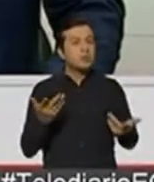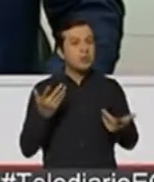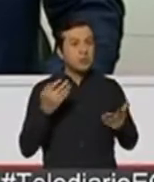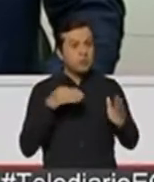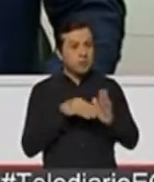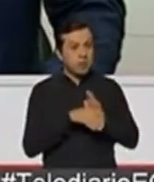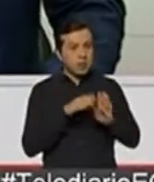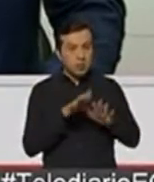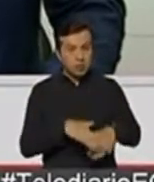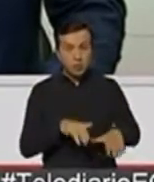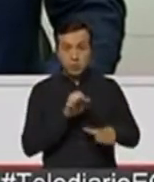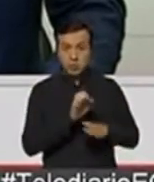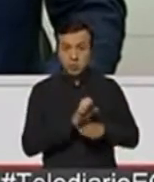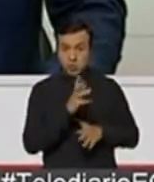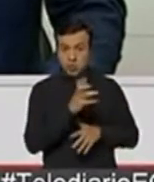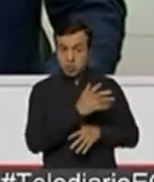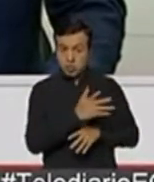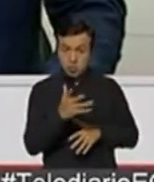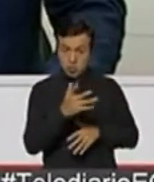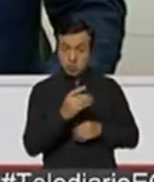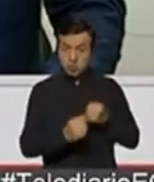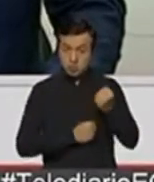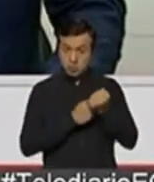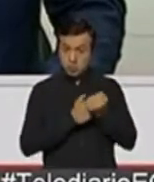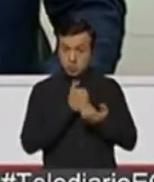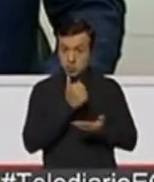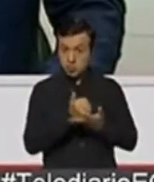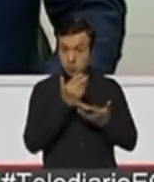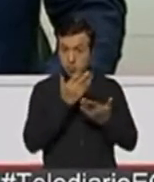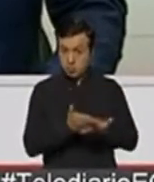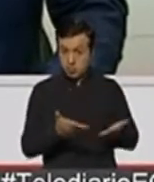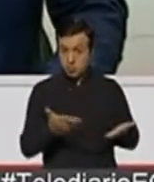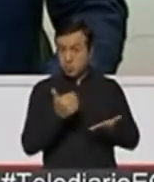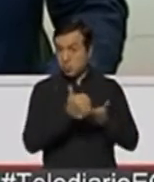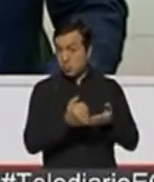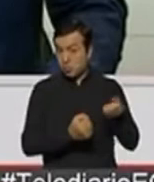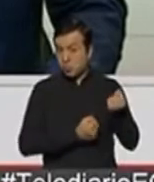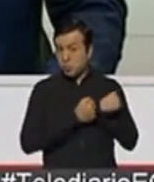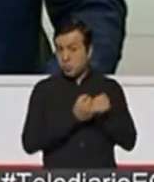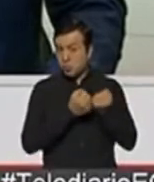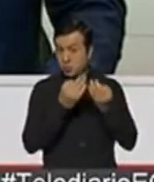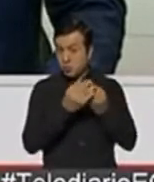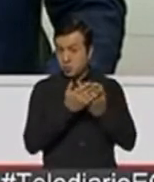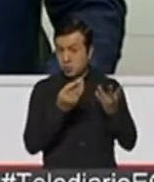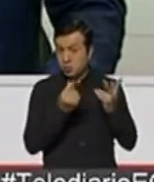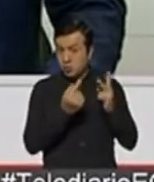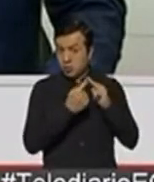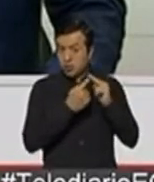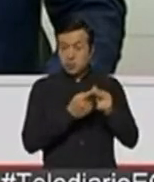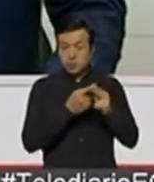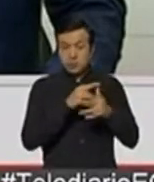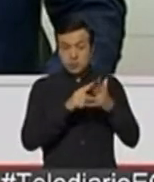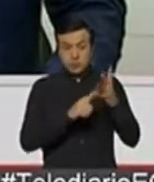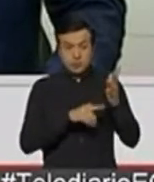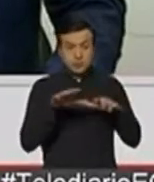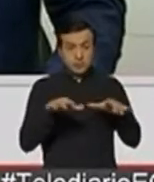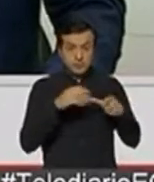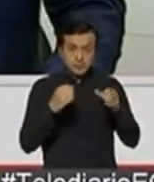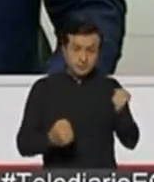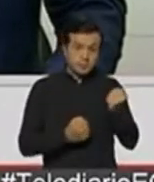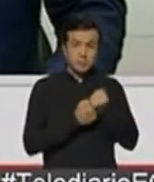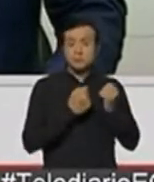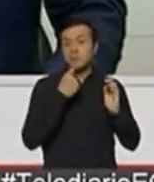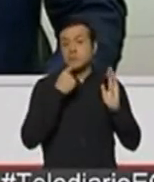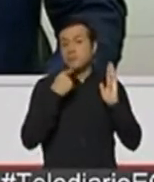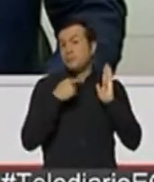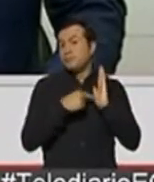financiero ecuatoriano podría generar en productos de financiamiento para este tipo de actividades. Pensemos en el caso